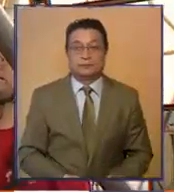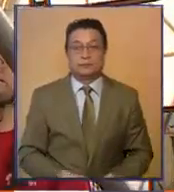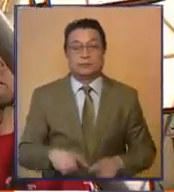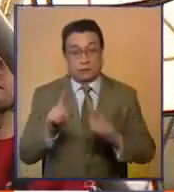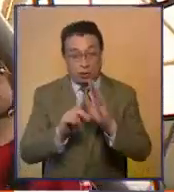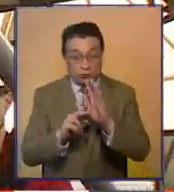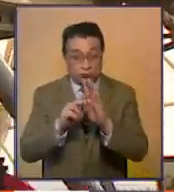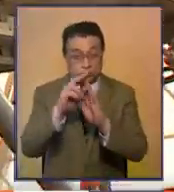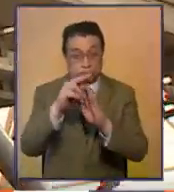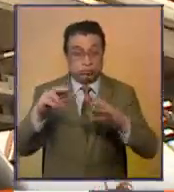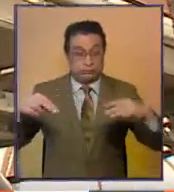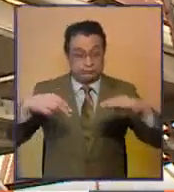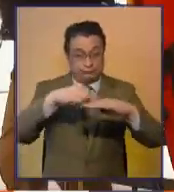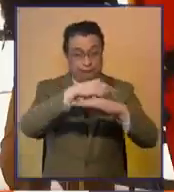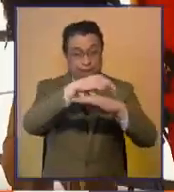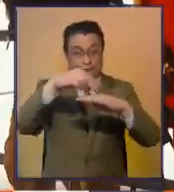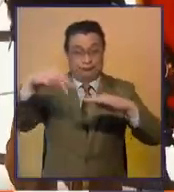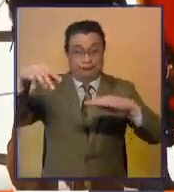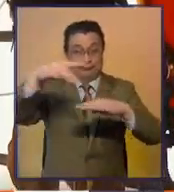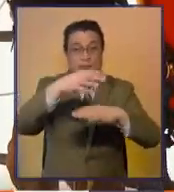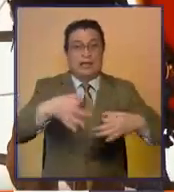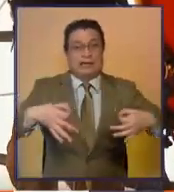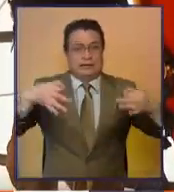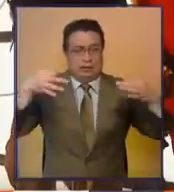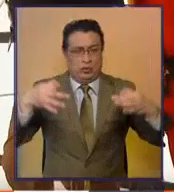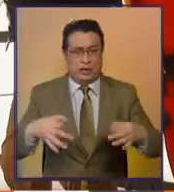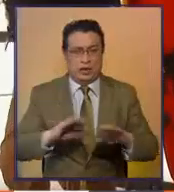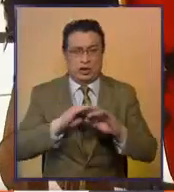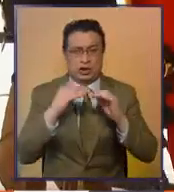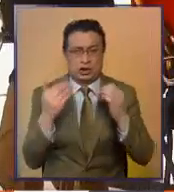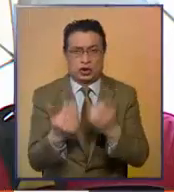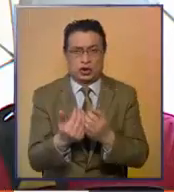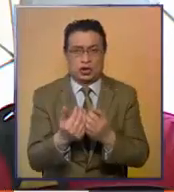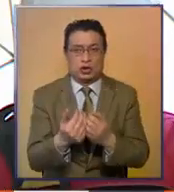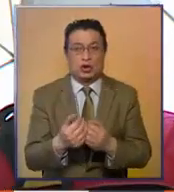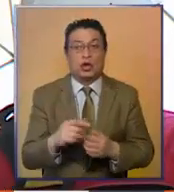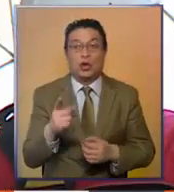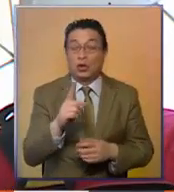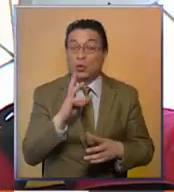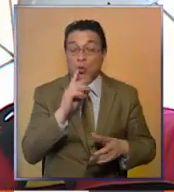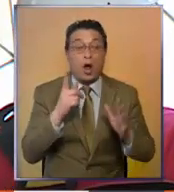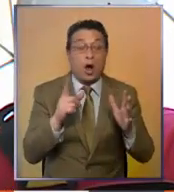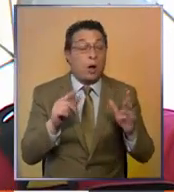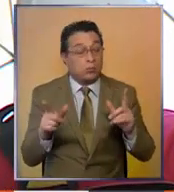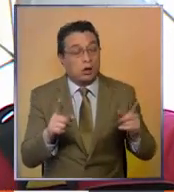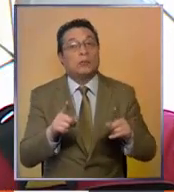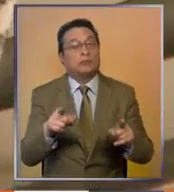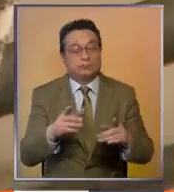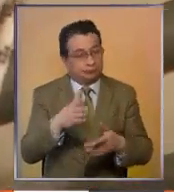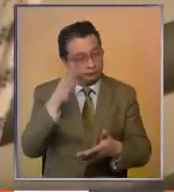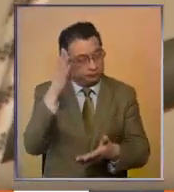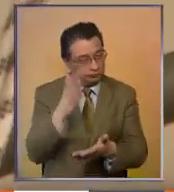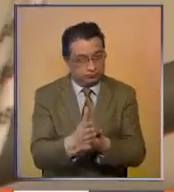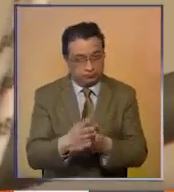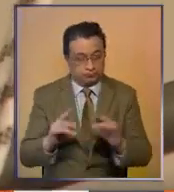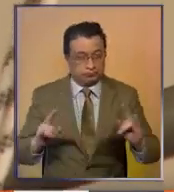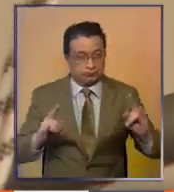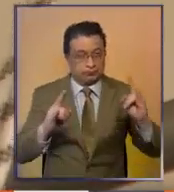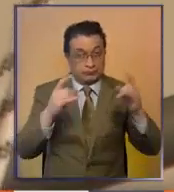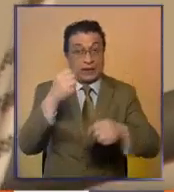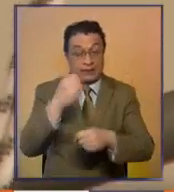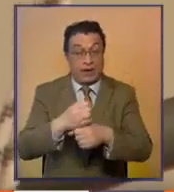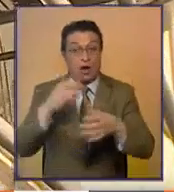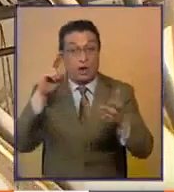Subimos por andamios con las mayores medidas de seguridad, y es que no son una opción. En este tipo de estructuras, pero en trabajos